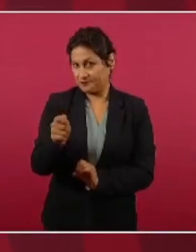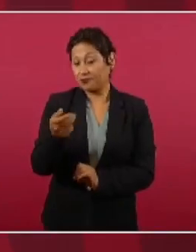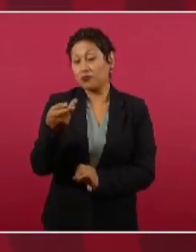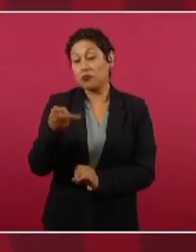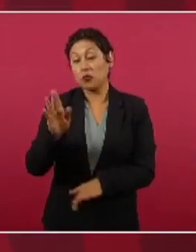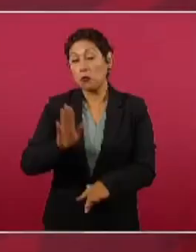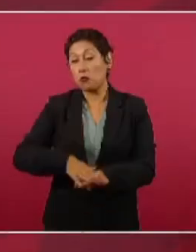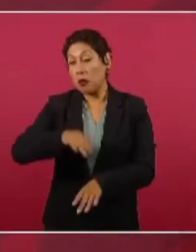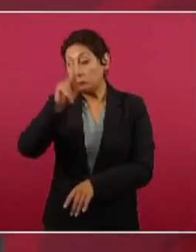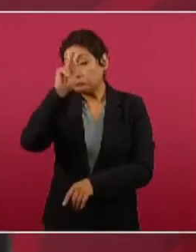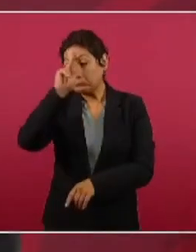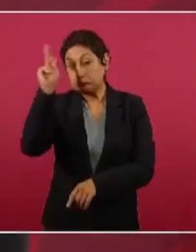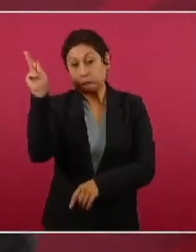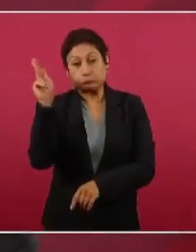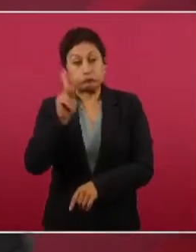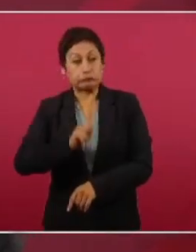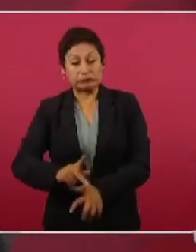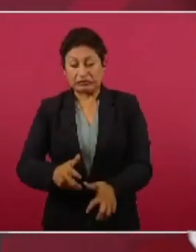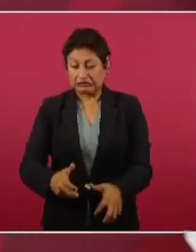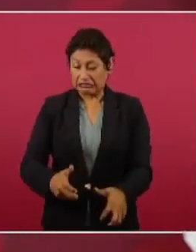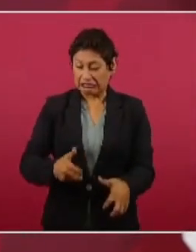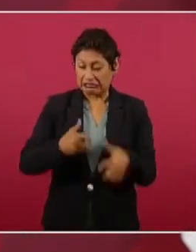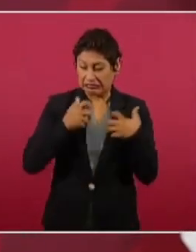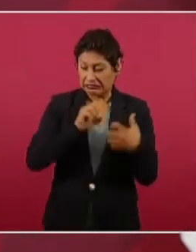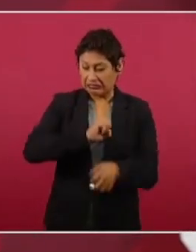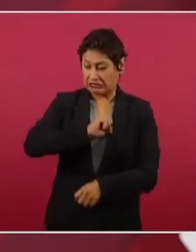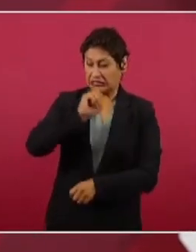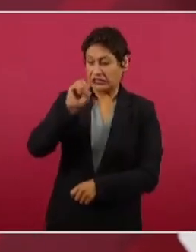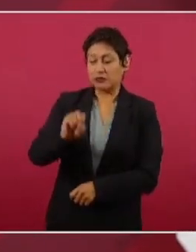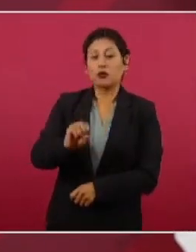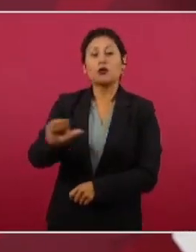tiene muchísimo coraje a Zedillo,